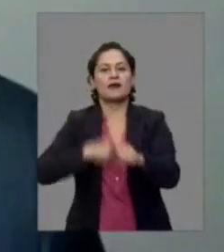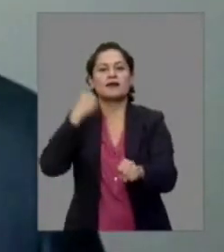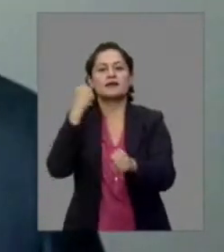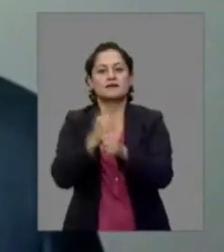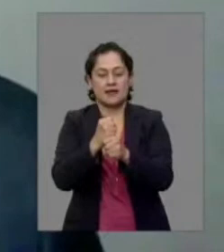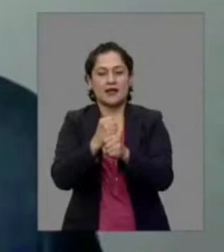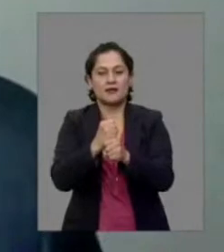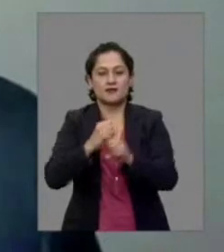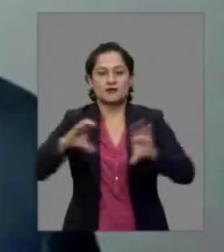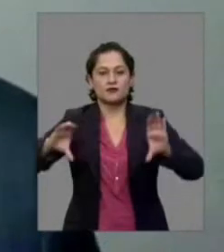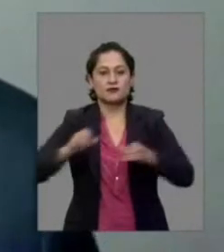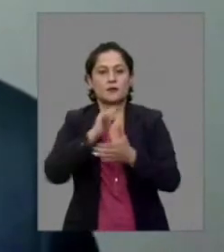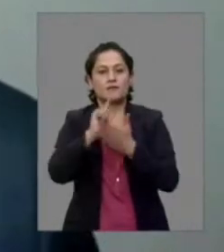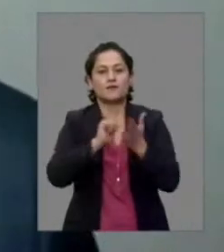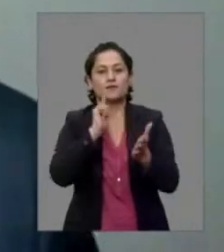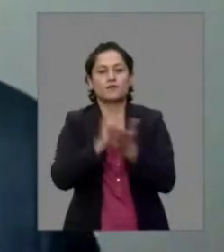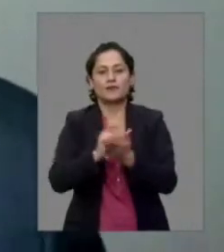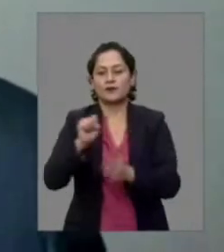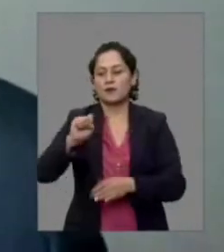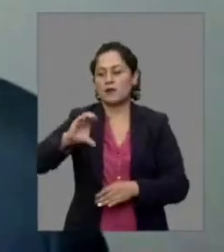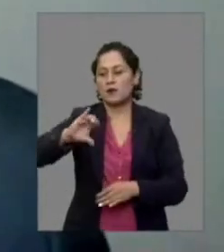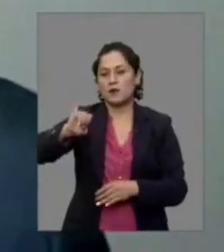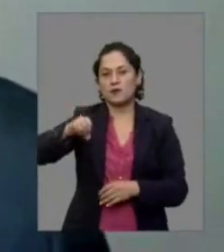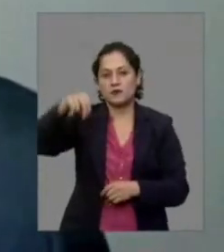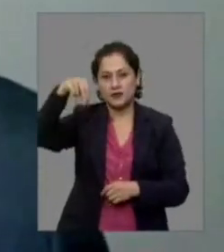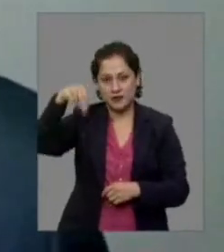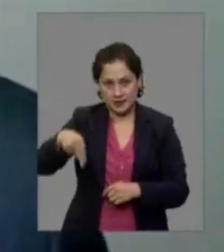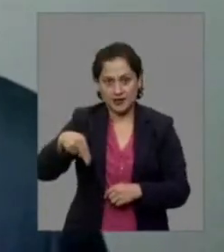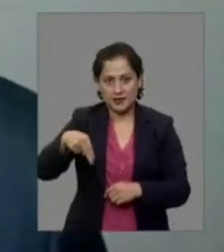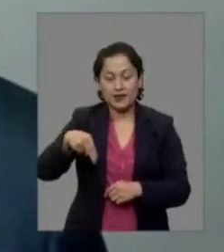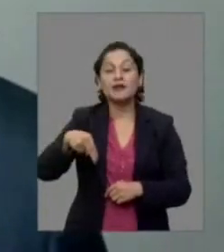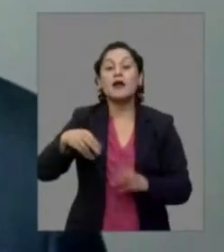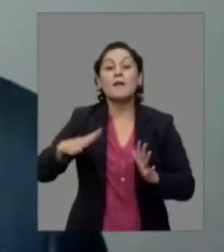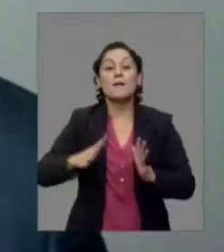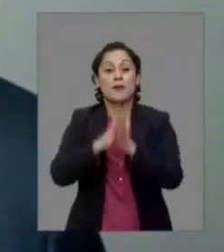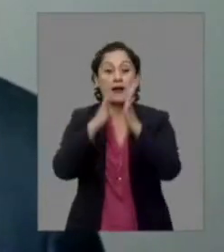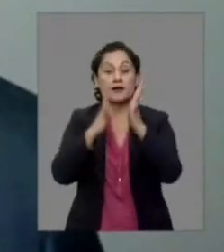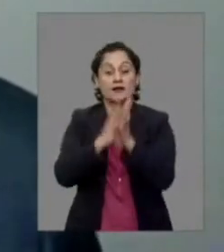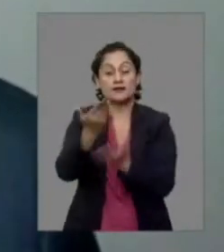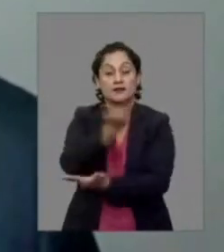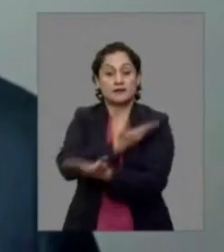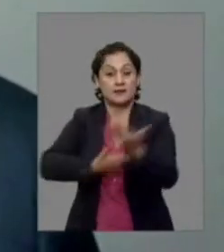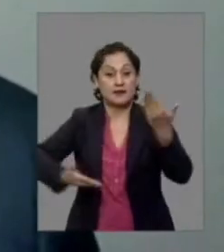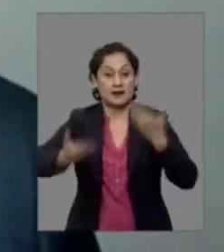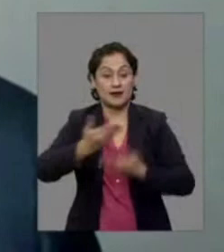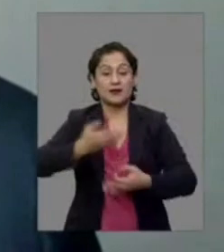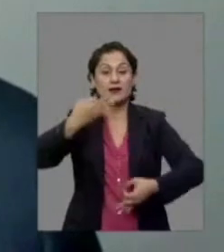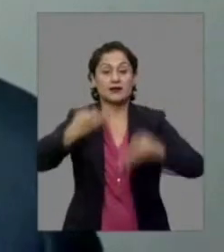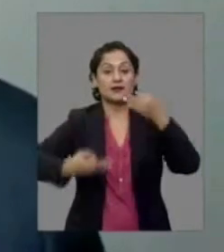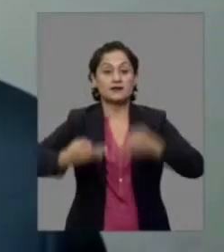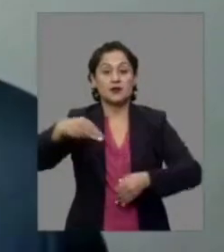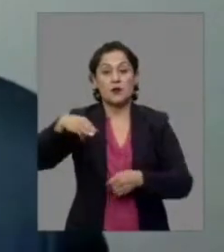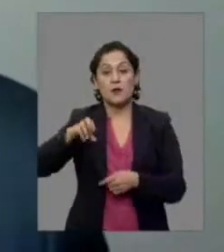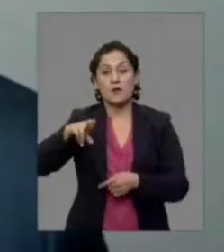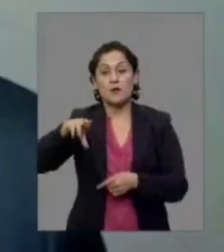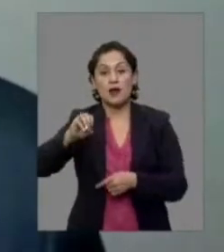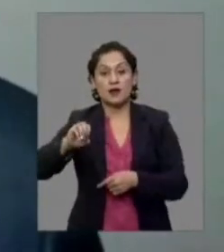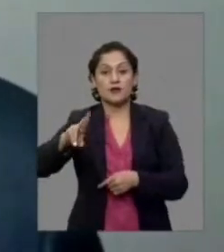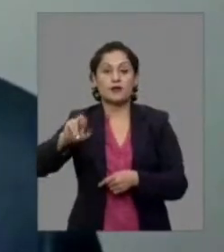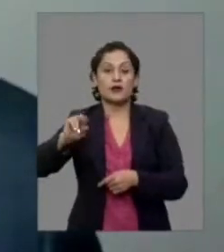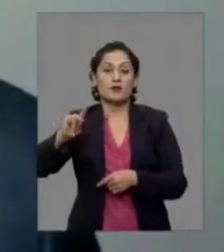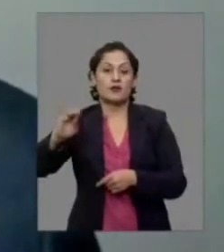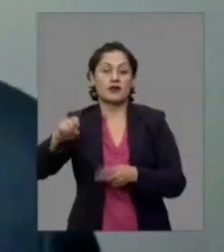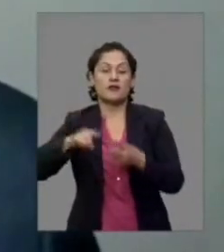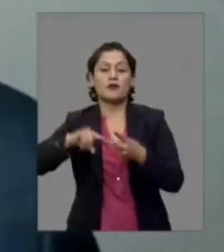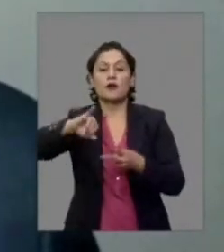la Suprema Corte de Justicia de la Nación, con la participación que han tenido los ministros Jorge Mario Pardo Rebolledo y